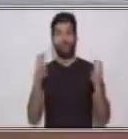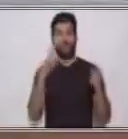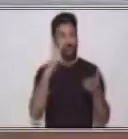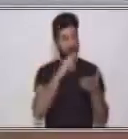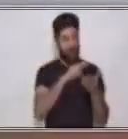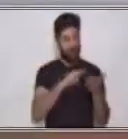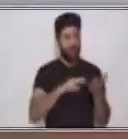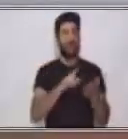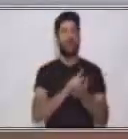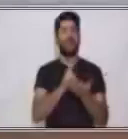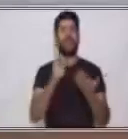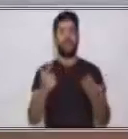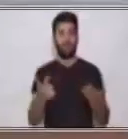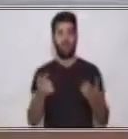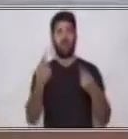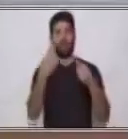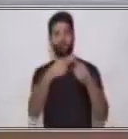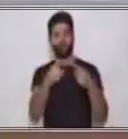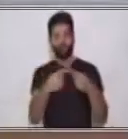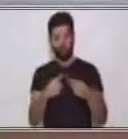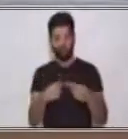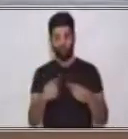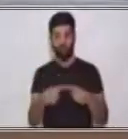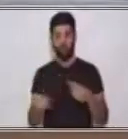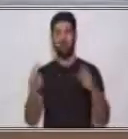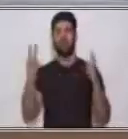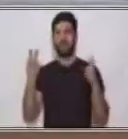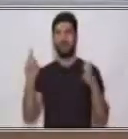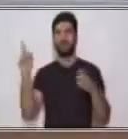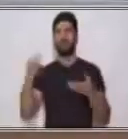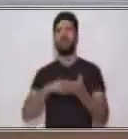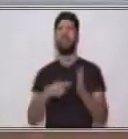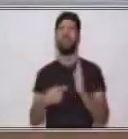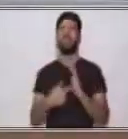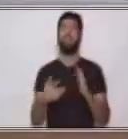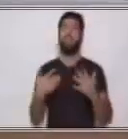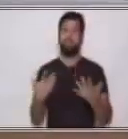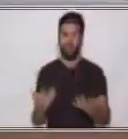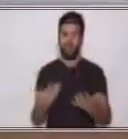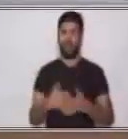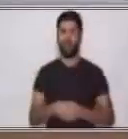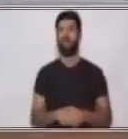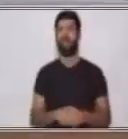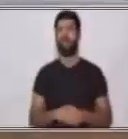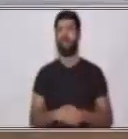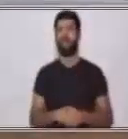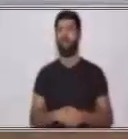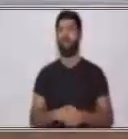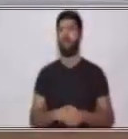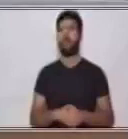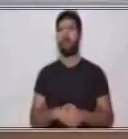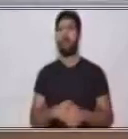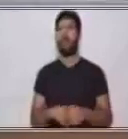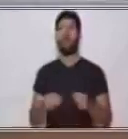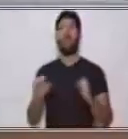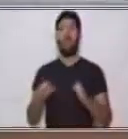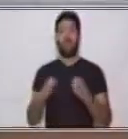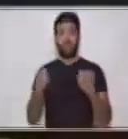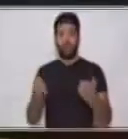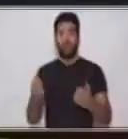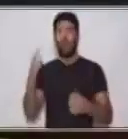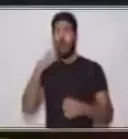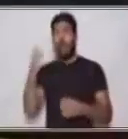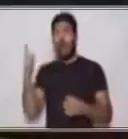que explican diversos autores sobre la misma. Principalmente hay una definición de un autor que explica